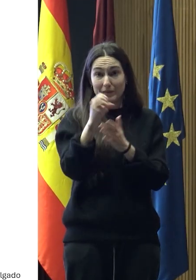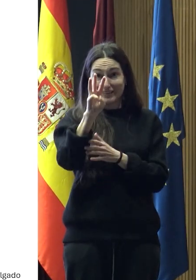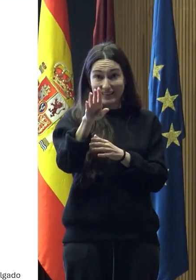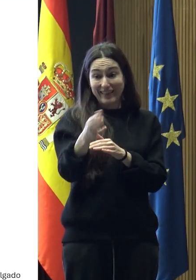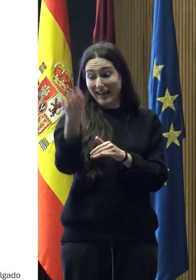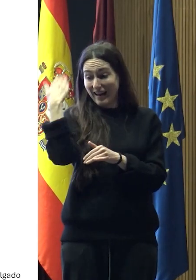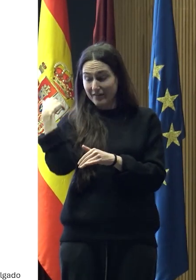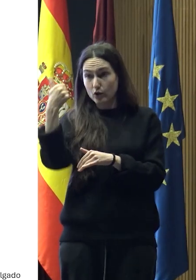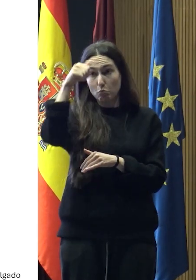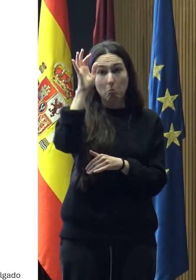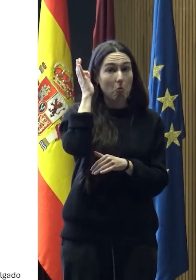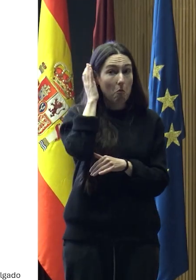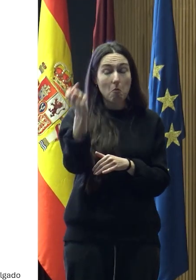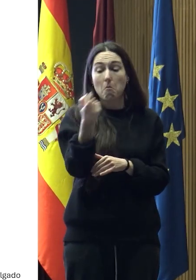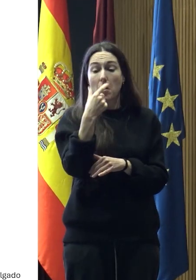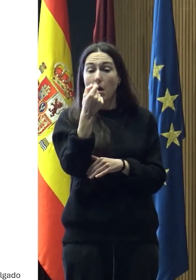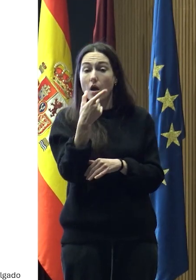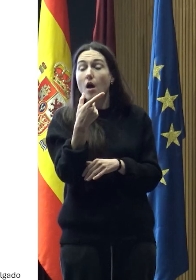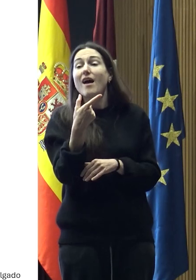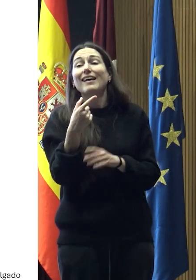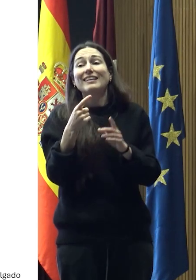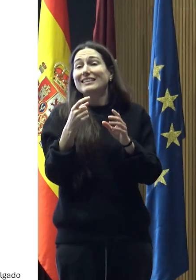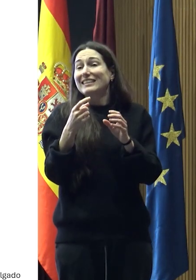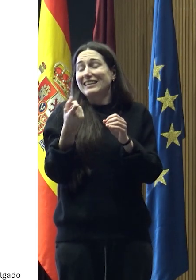la misma dosificación.